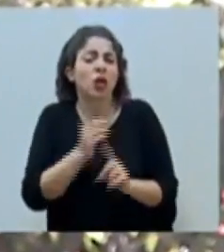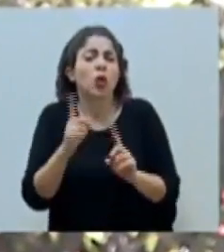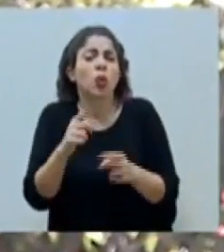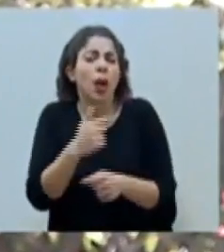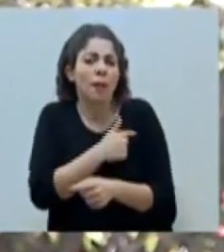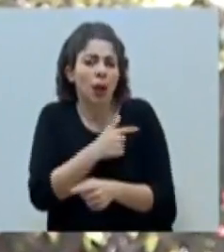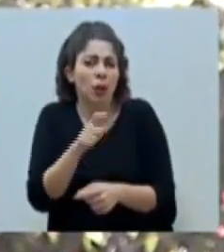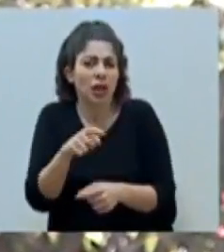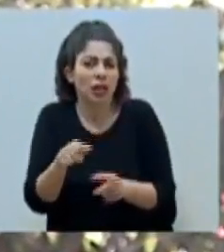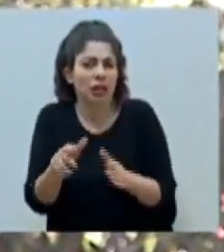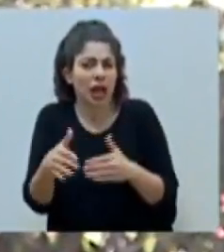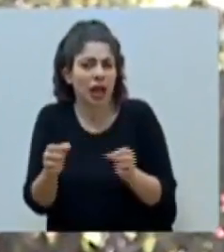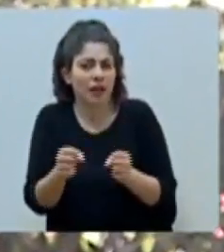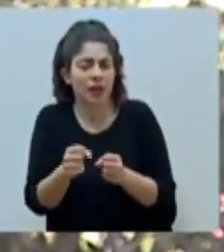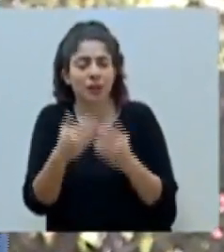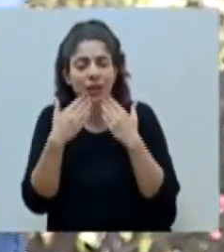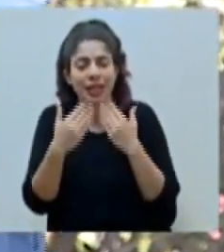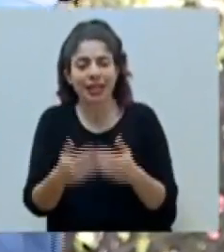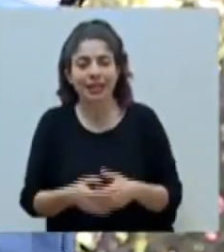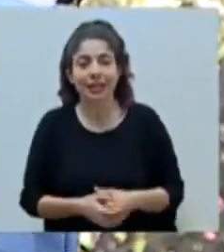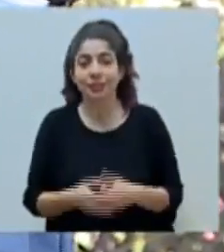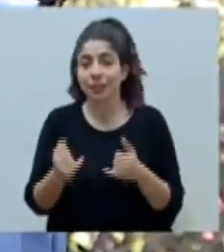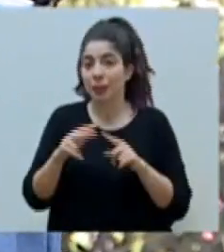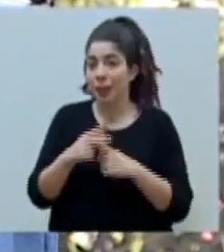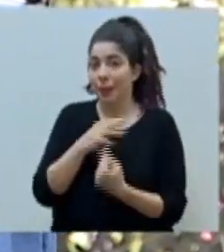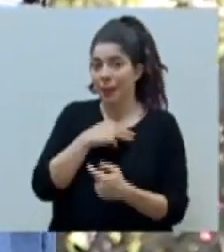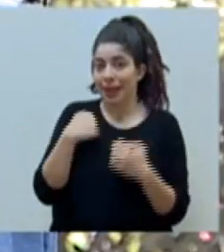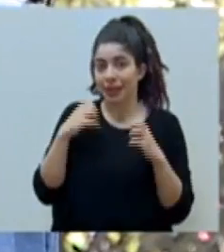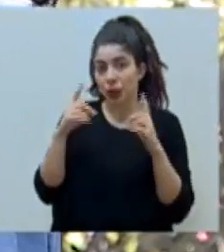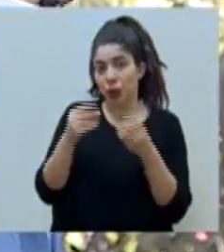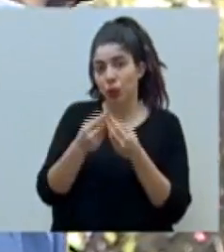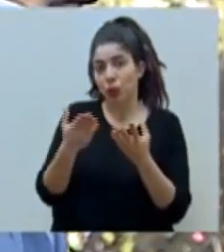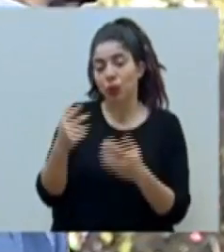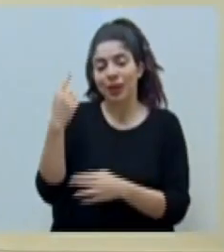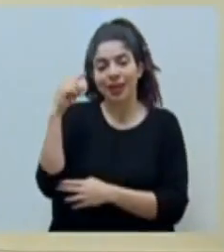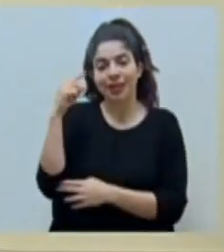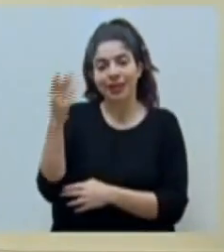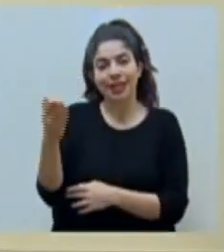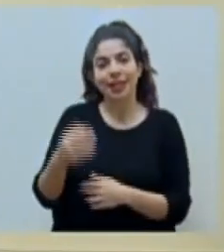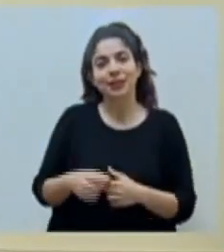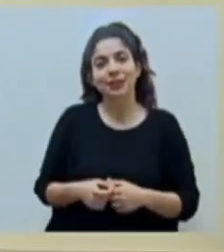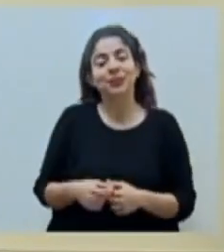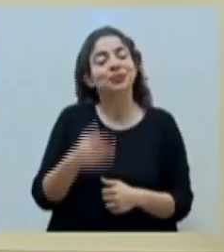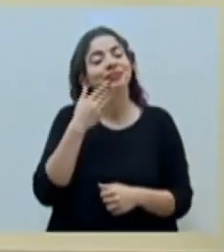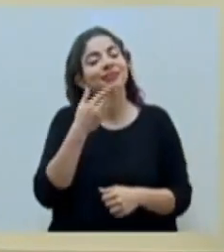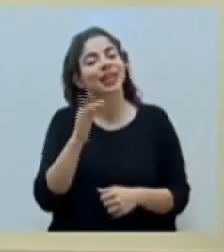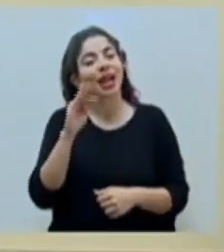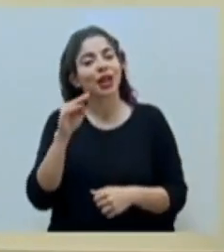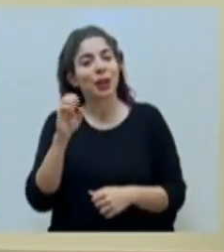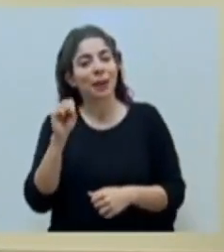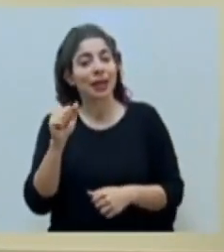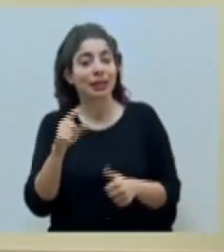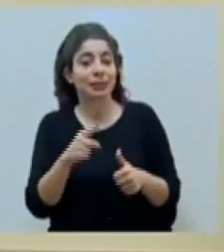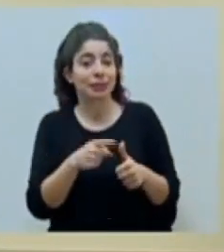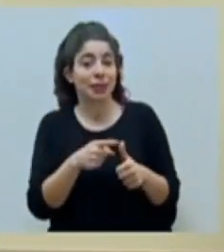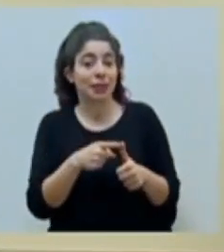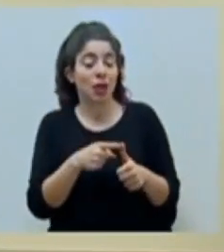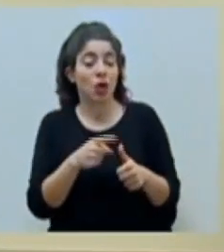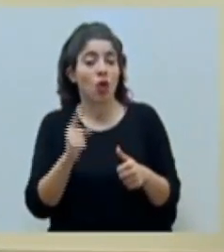sería? Muchas gracias. Iniciamos con la ministra de Educación Pública, la señora Giselle Cruz. Gracias, don Tomás. Primero, con